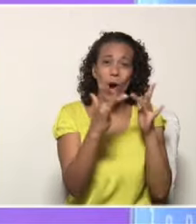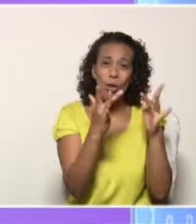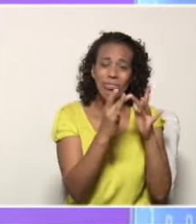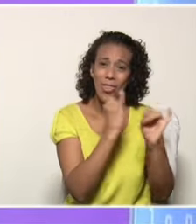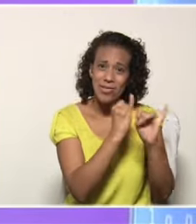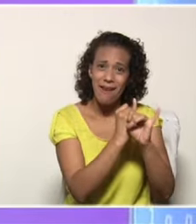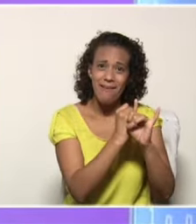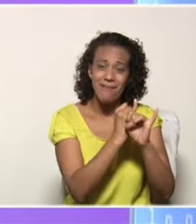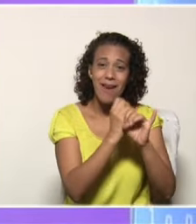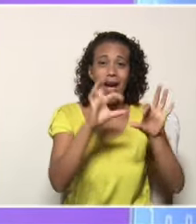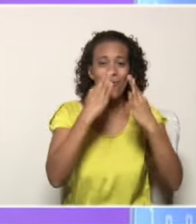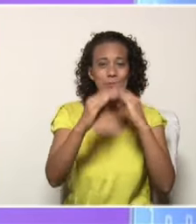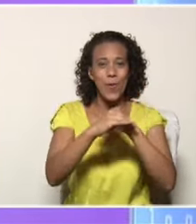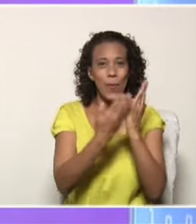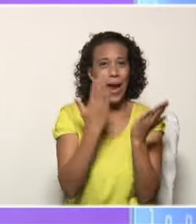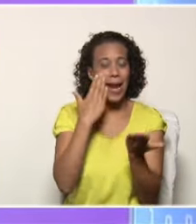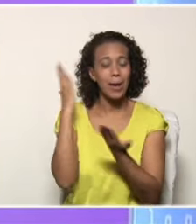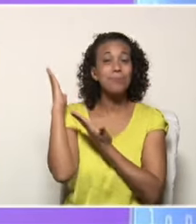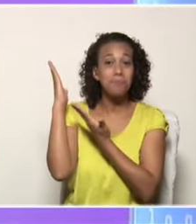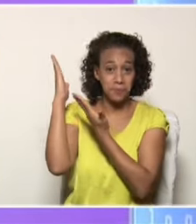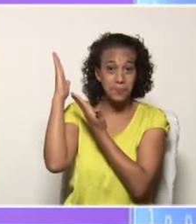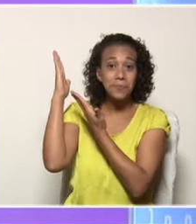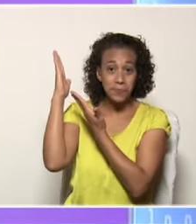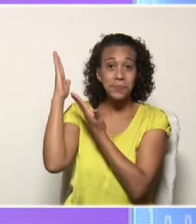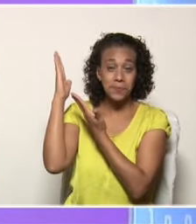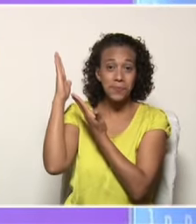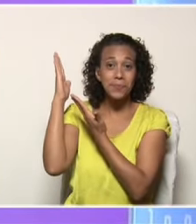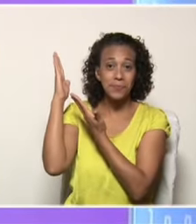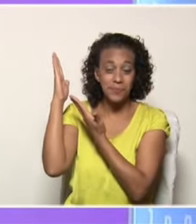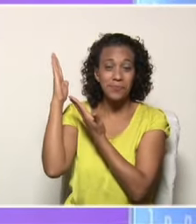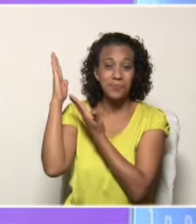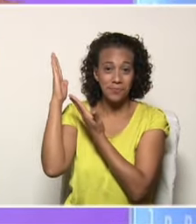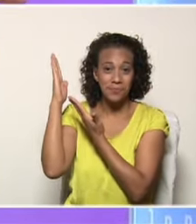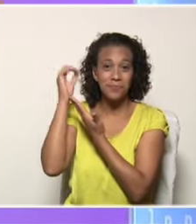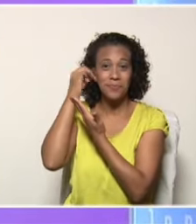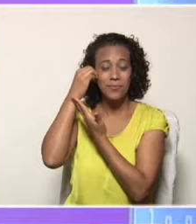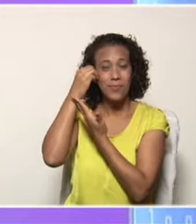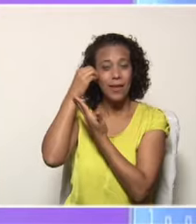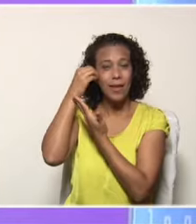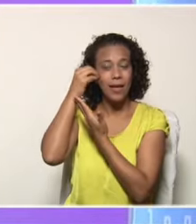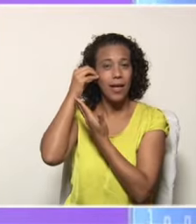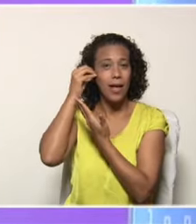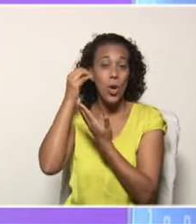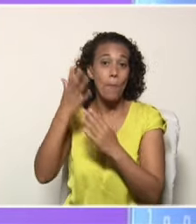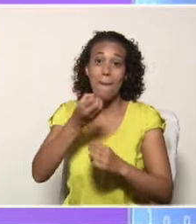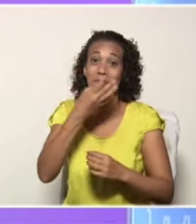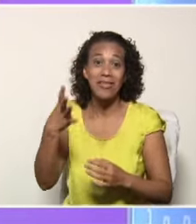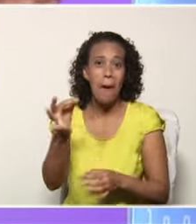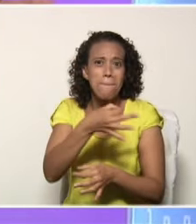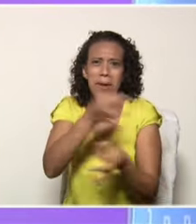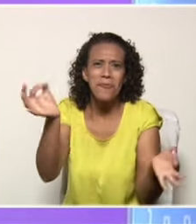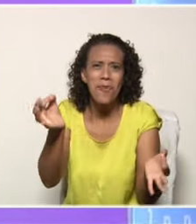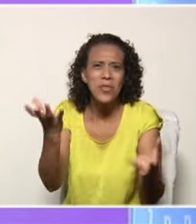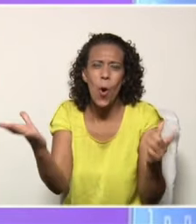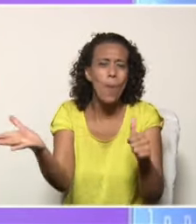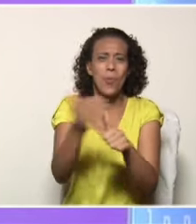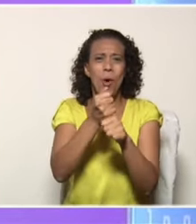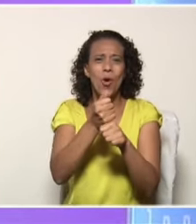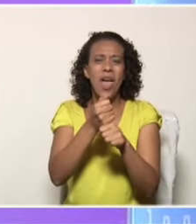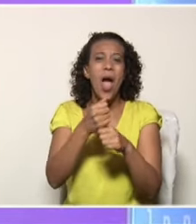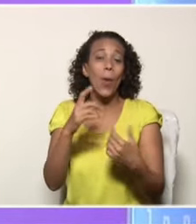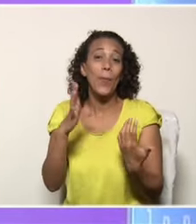enlace, cadafamiliaunascuela.me.gov.be. Lo más fantástico de todo es que nos puedes conseguir en todas las